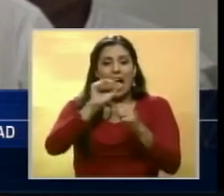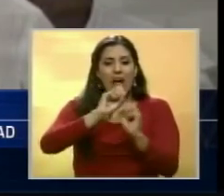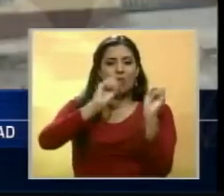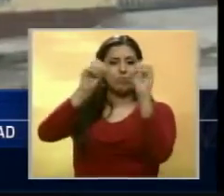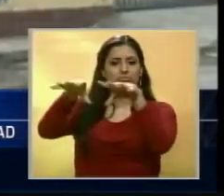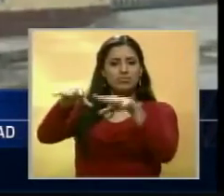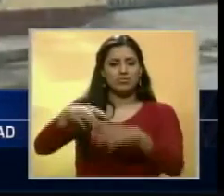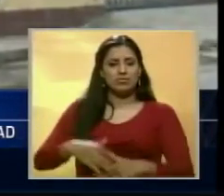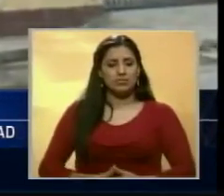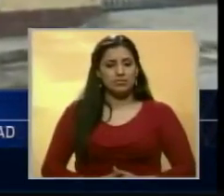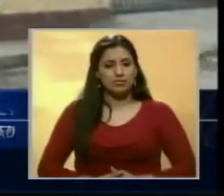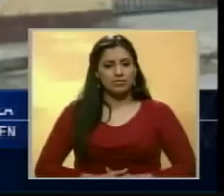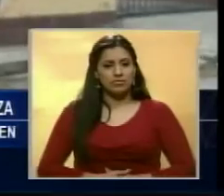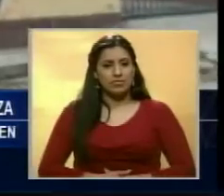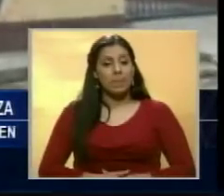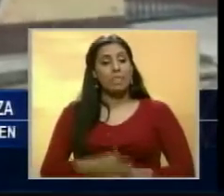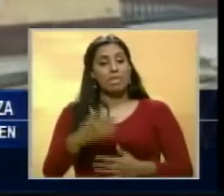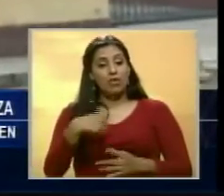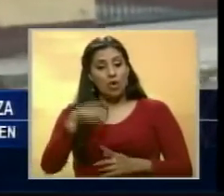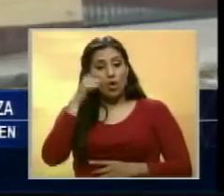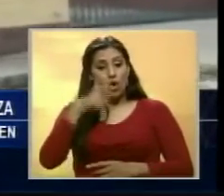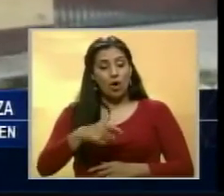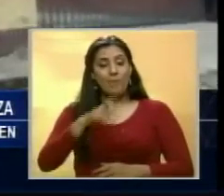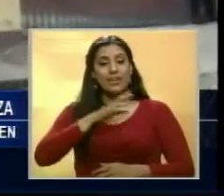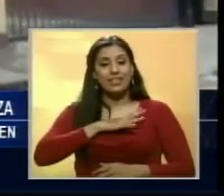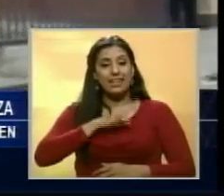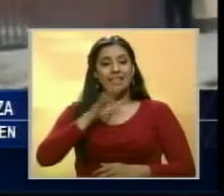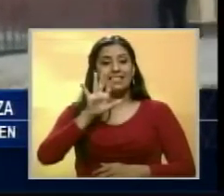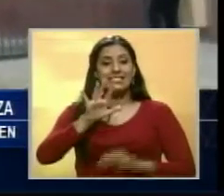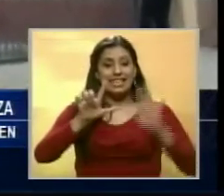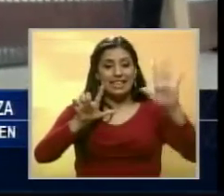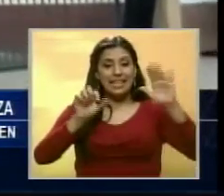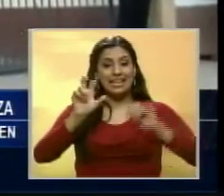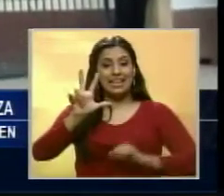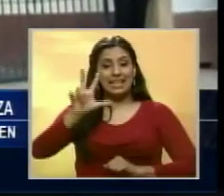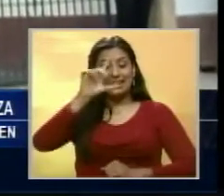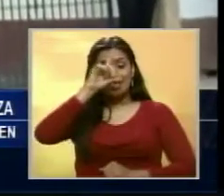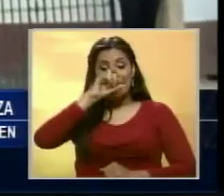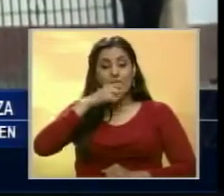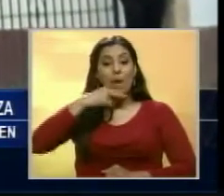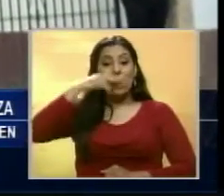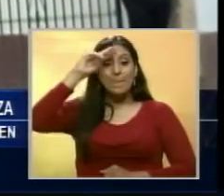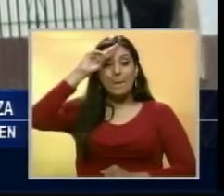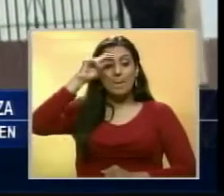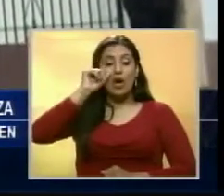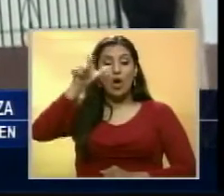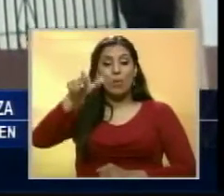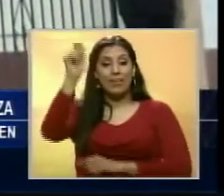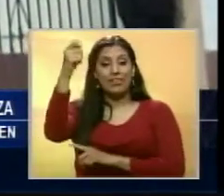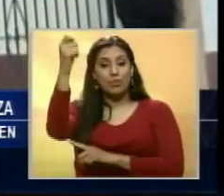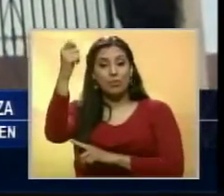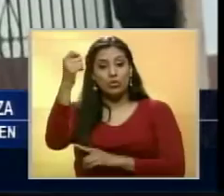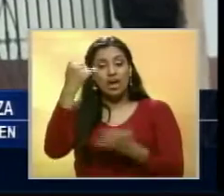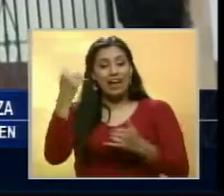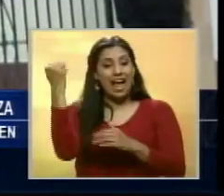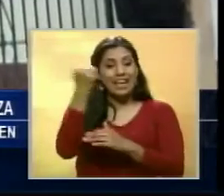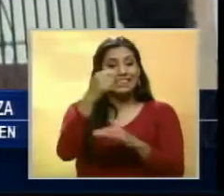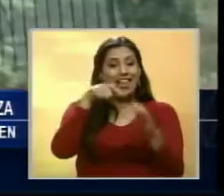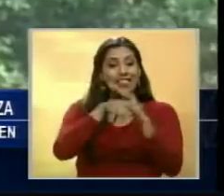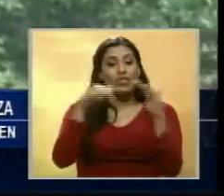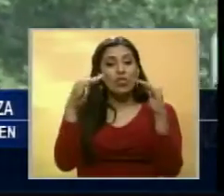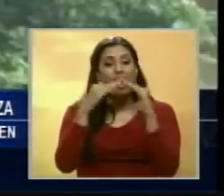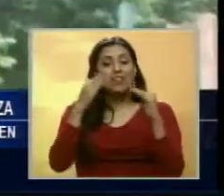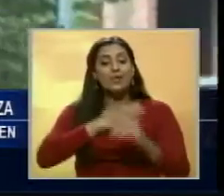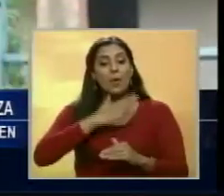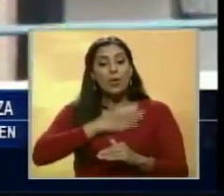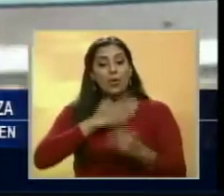arriba. Luis Beltrán Alcalá Villarruel, de 73 años, padre del diputado Alcalá, fue asesinado en el interior de su